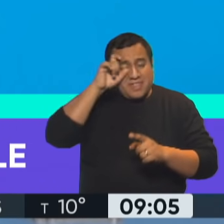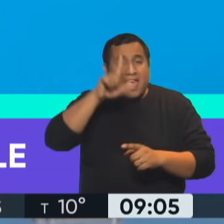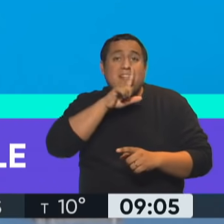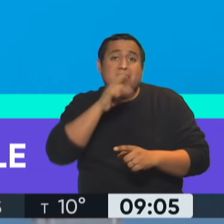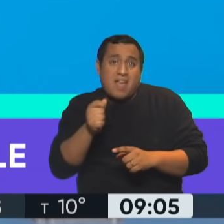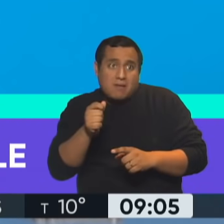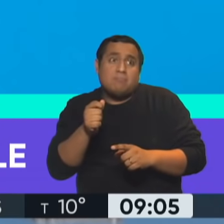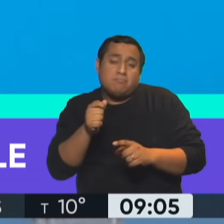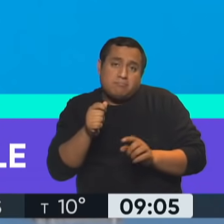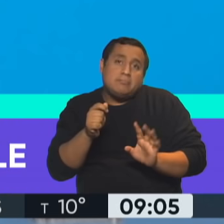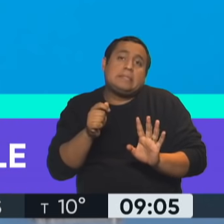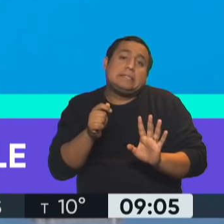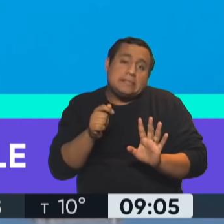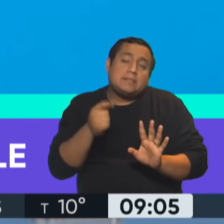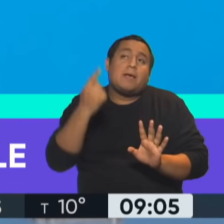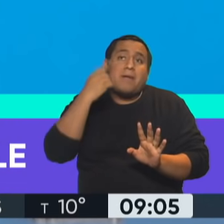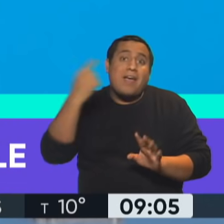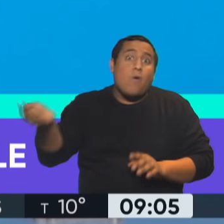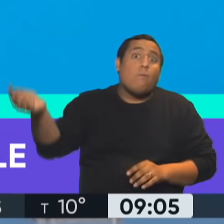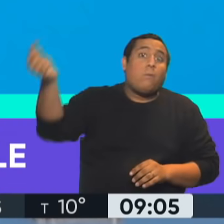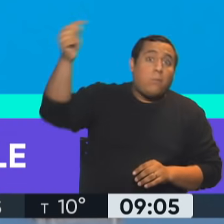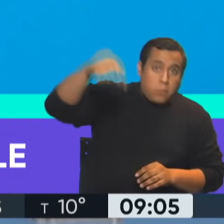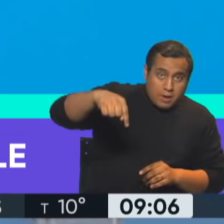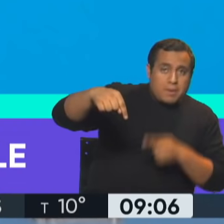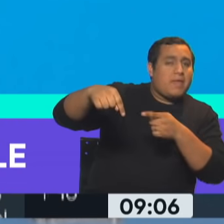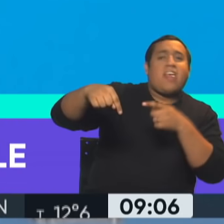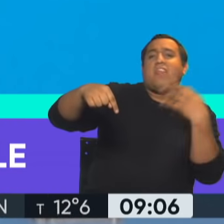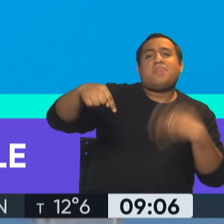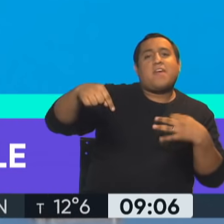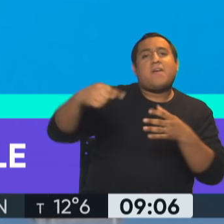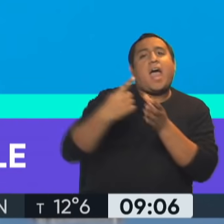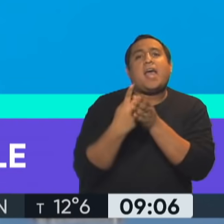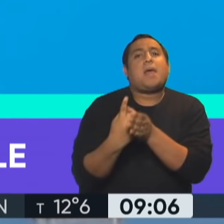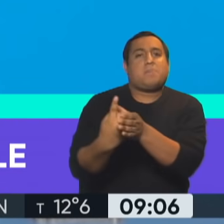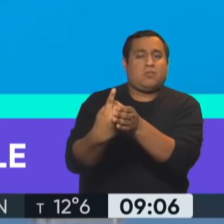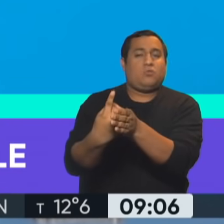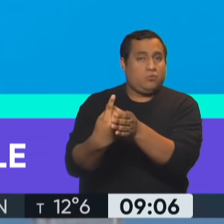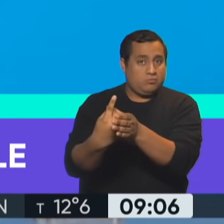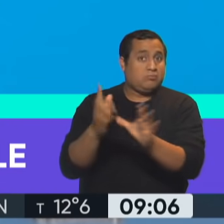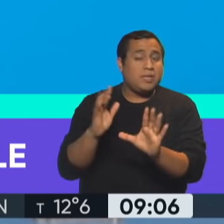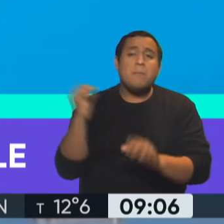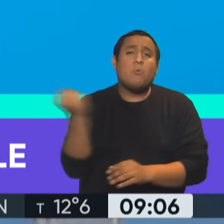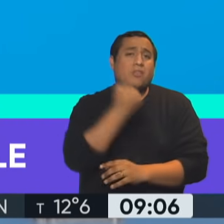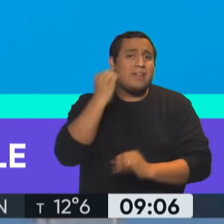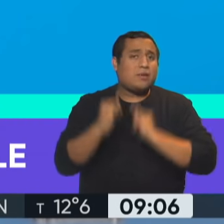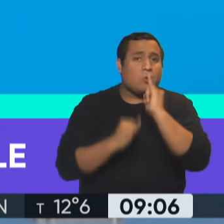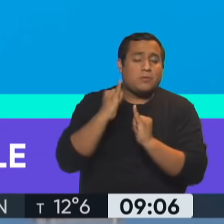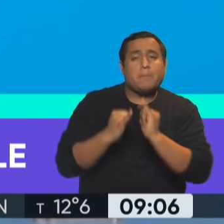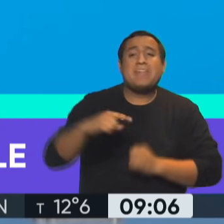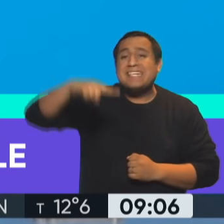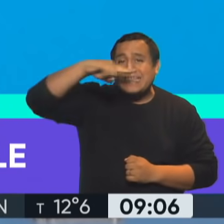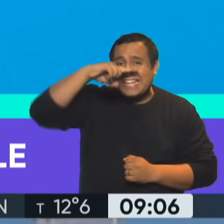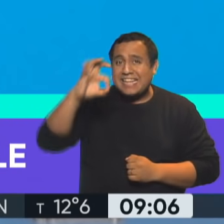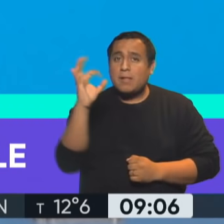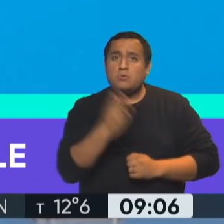de postergarlo lo más posible, era indicación hacer el aislamiento. Es muy importante comentar que el 70%